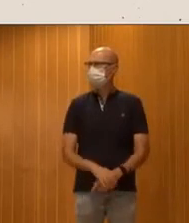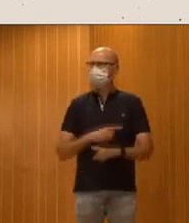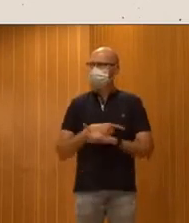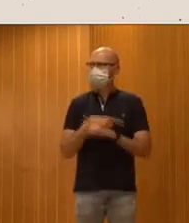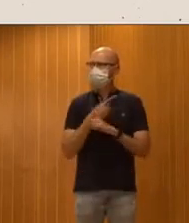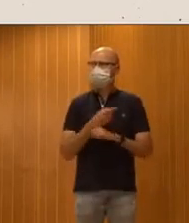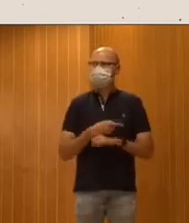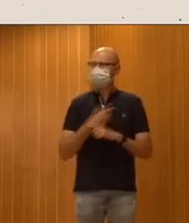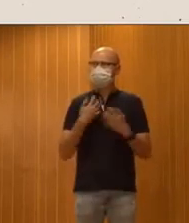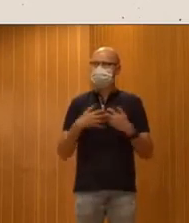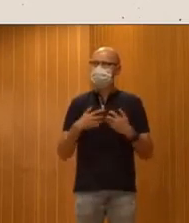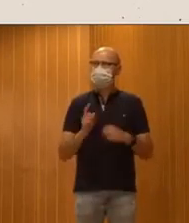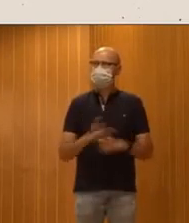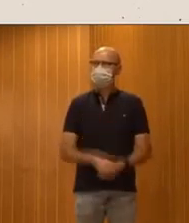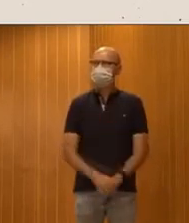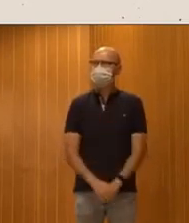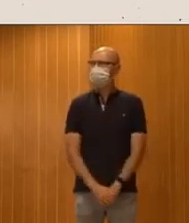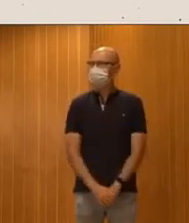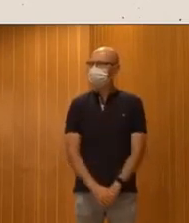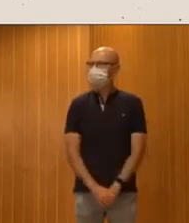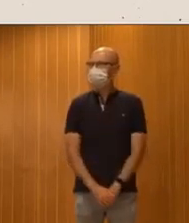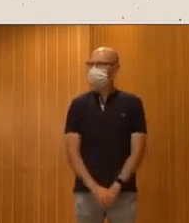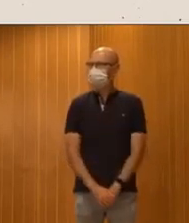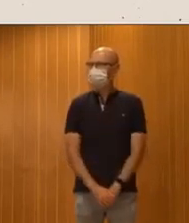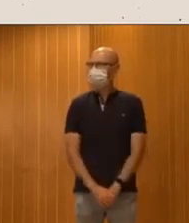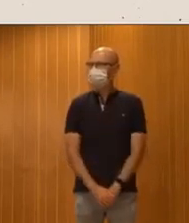Espera un poco. ¿No se ve?